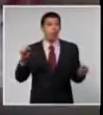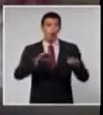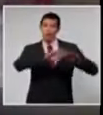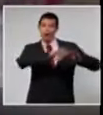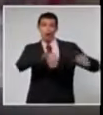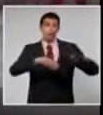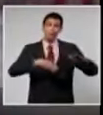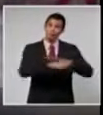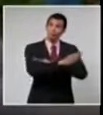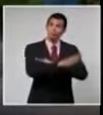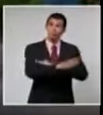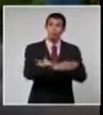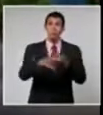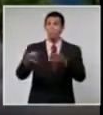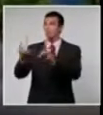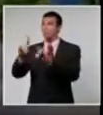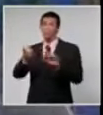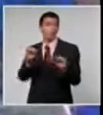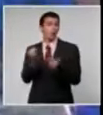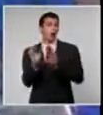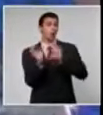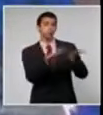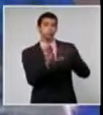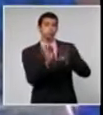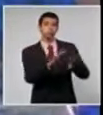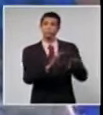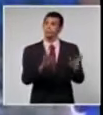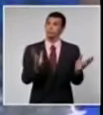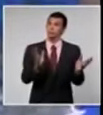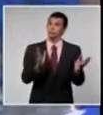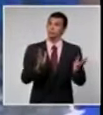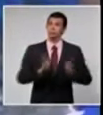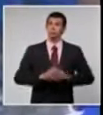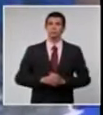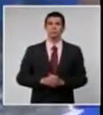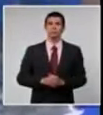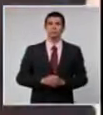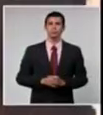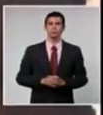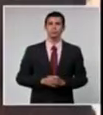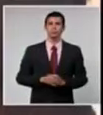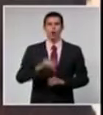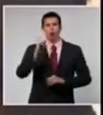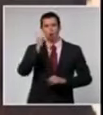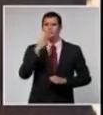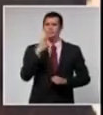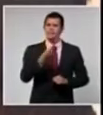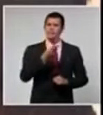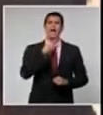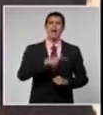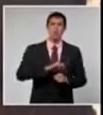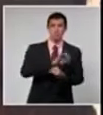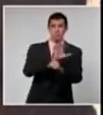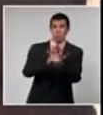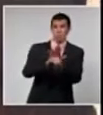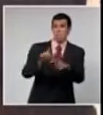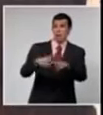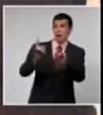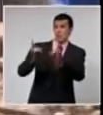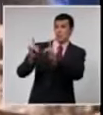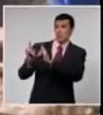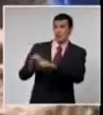se pagaría con un precio justo. También Murillo aclaró que los cementerios y funerarias están considerados